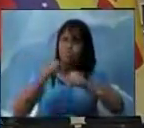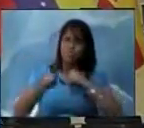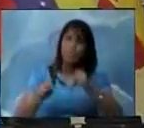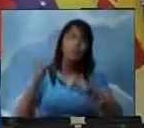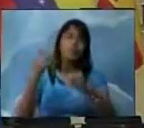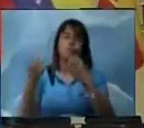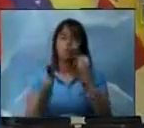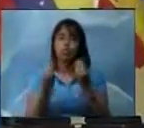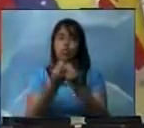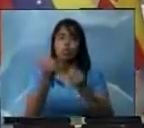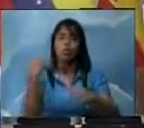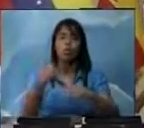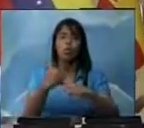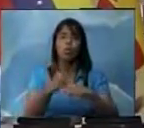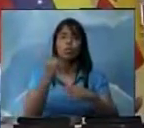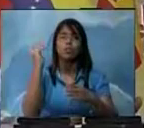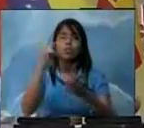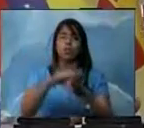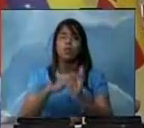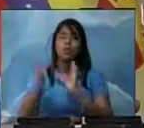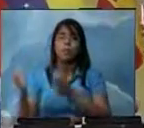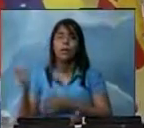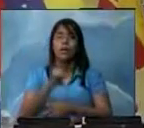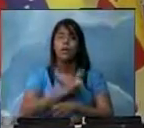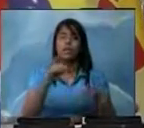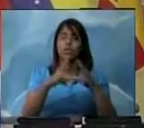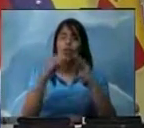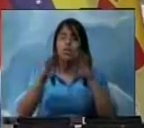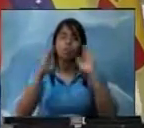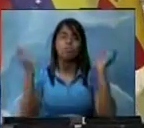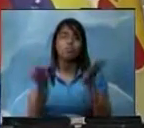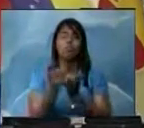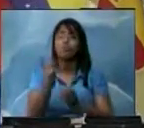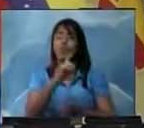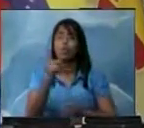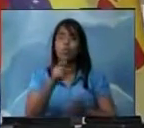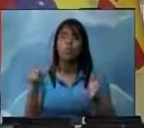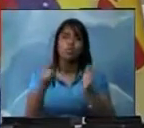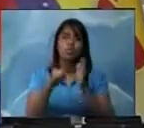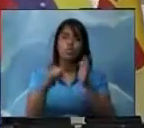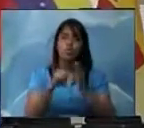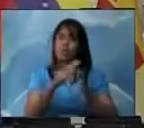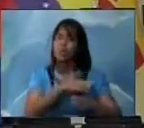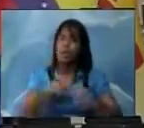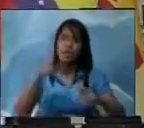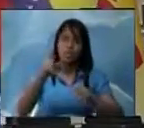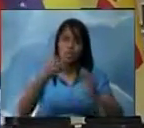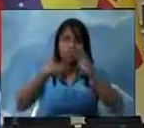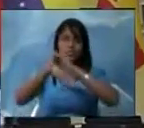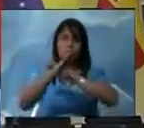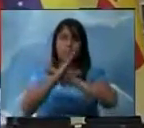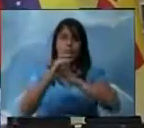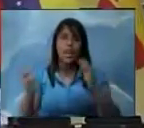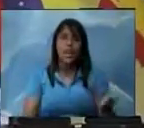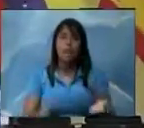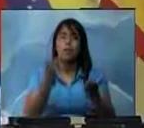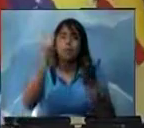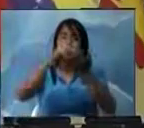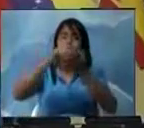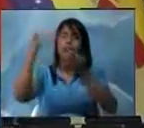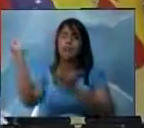el montón como si fuéramos parte del mundo, no. Donde quiera que te encuentres, levanta